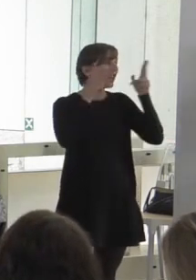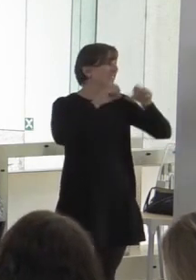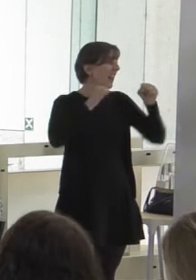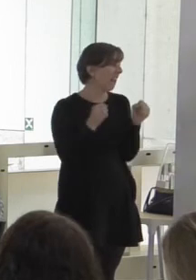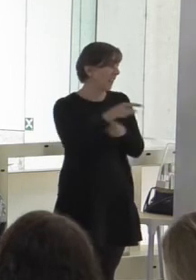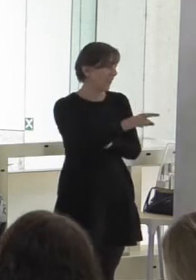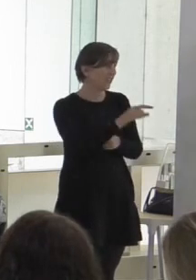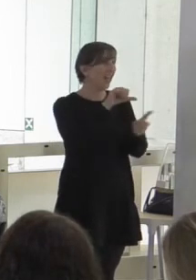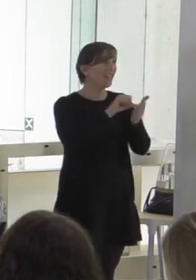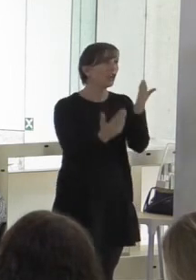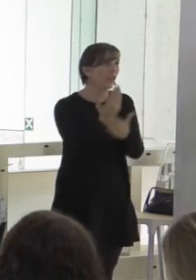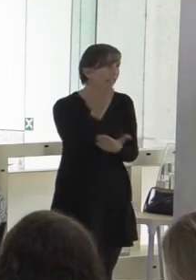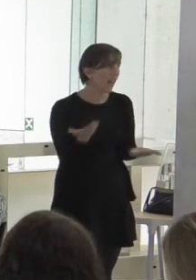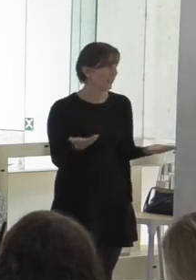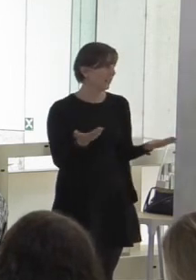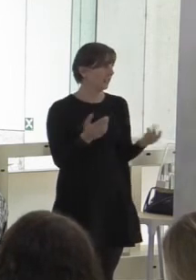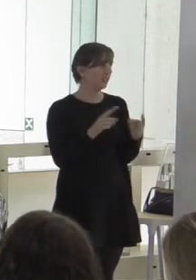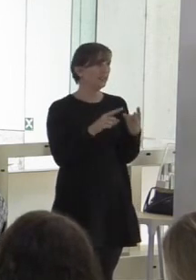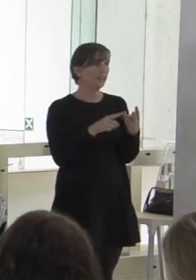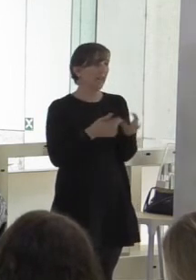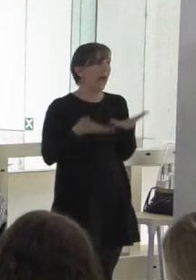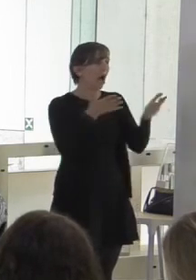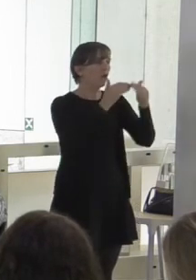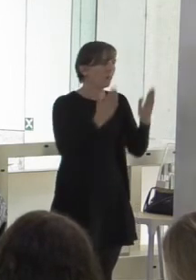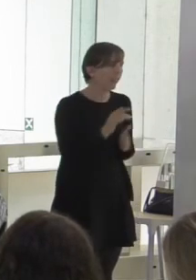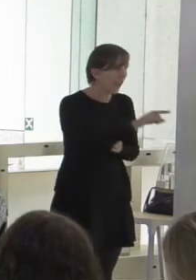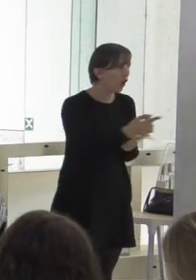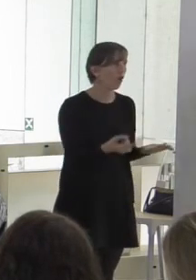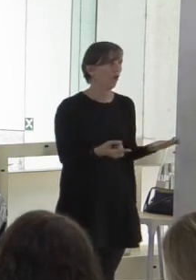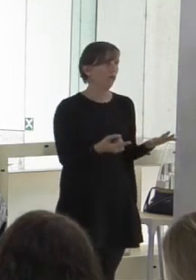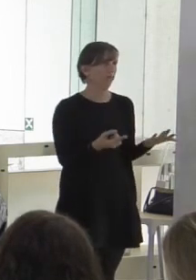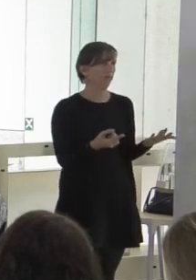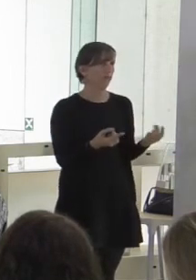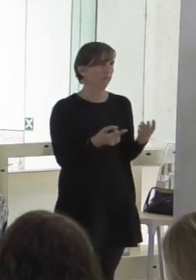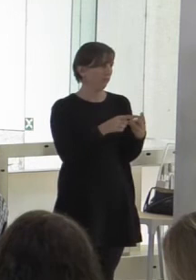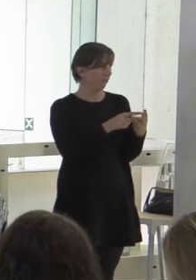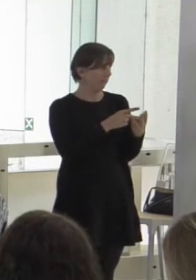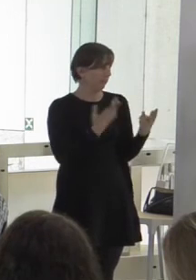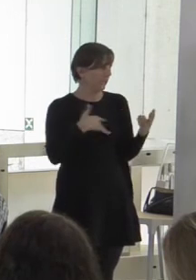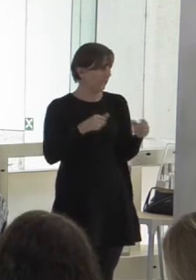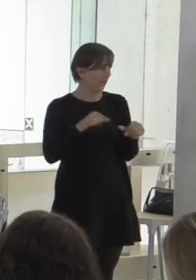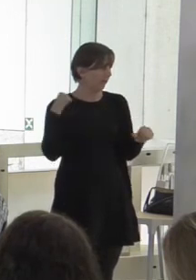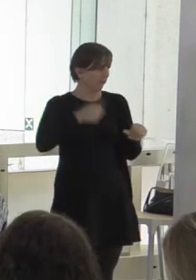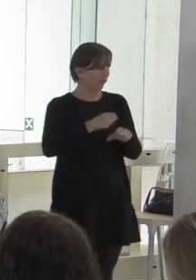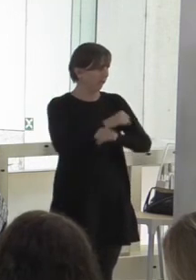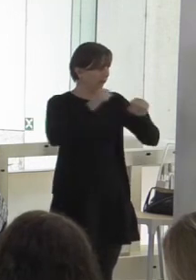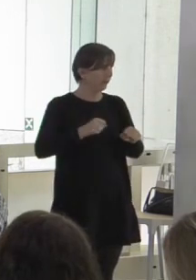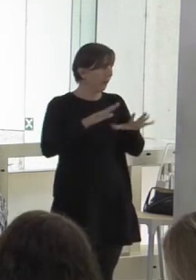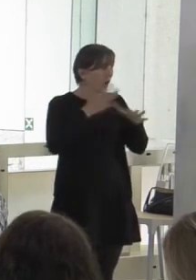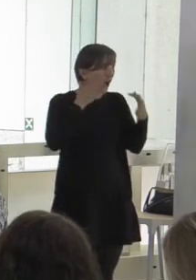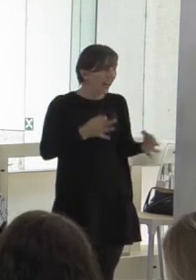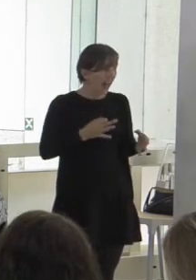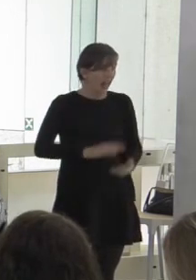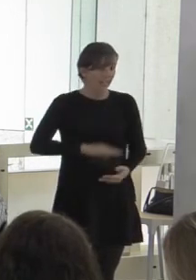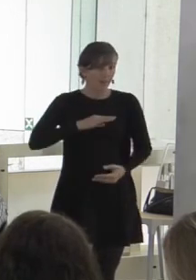los centros de día, la ayuda a domicilio en menor medida, pero no ha habido realmente una capacidad real